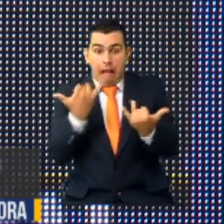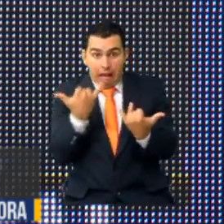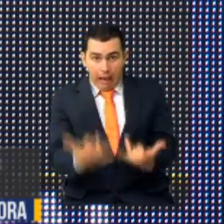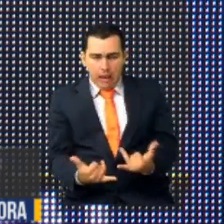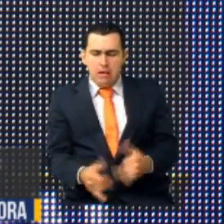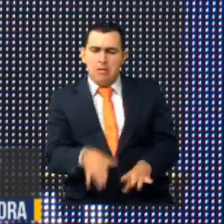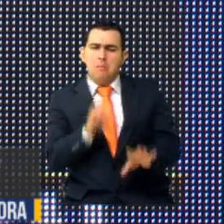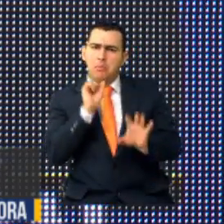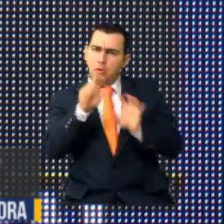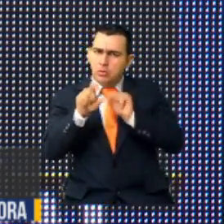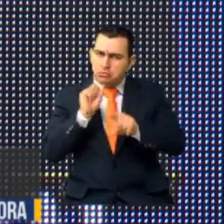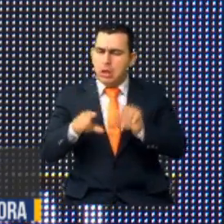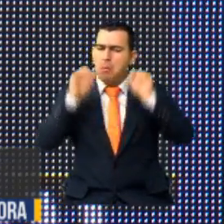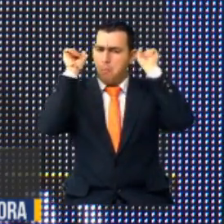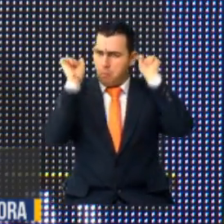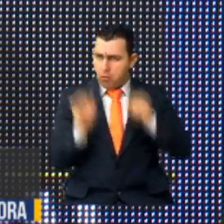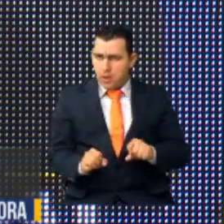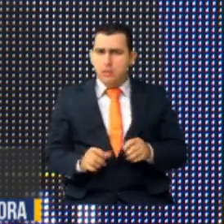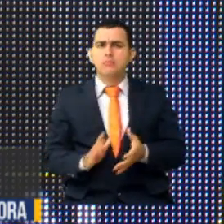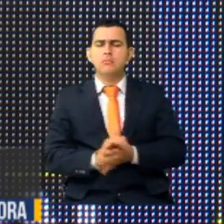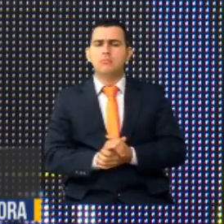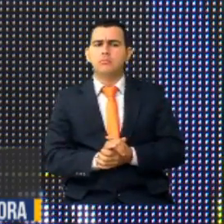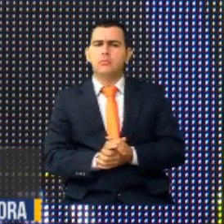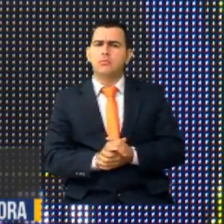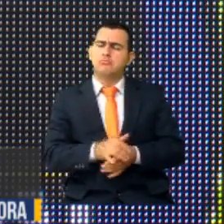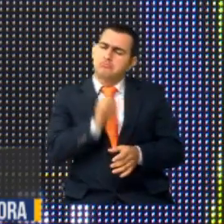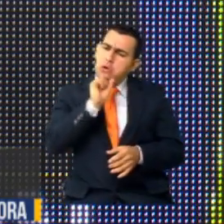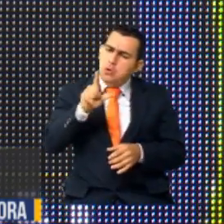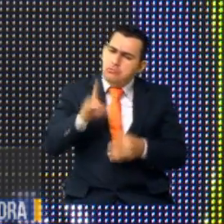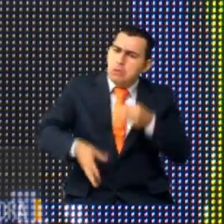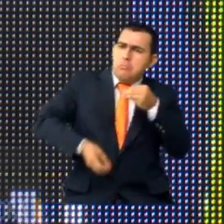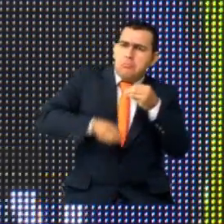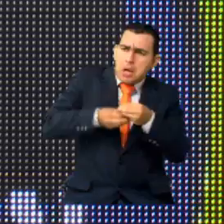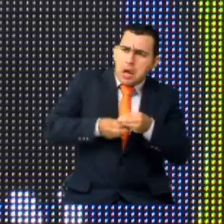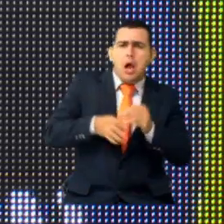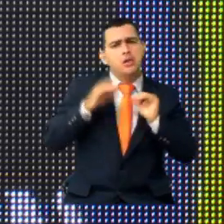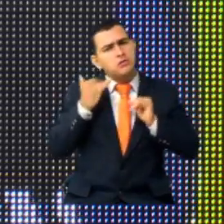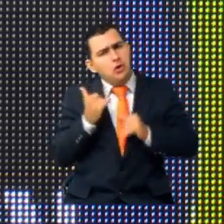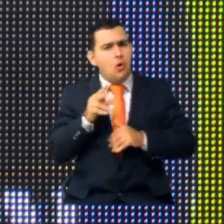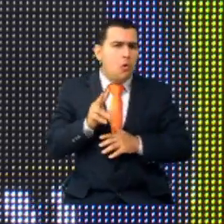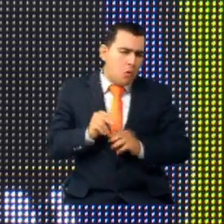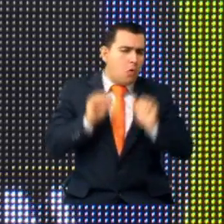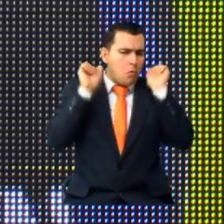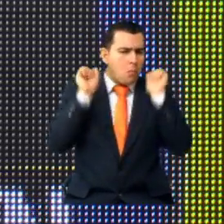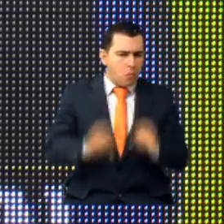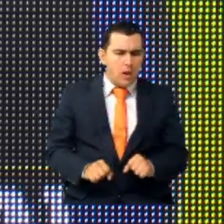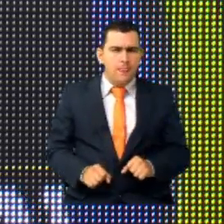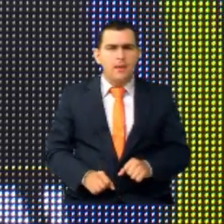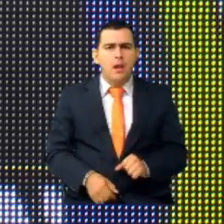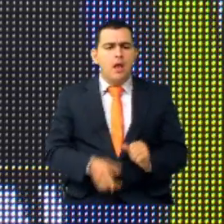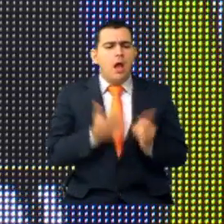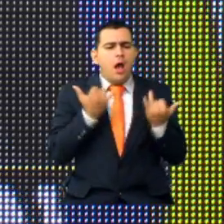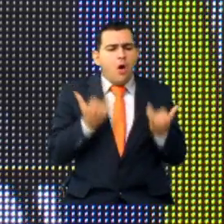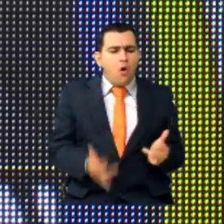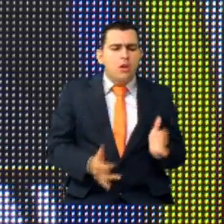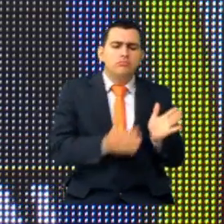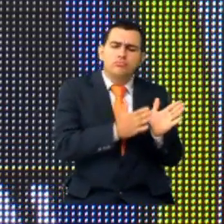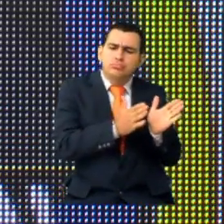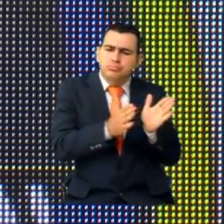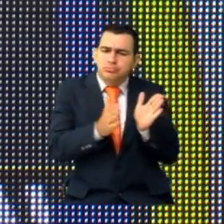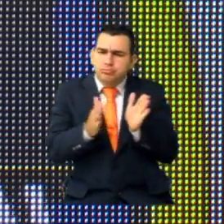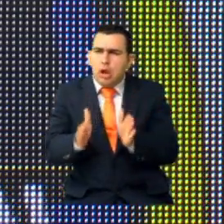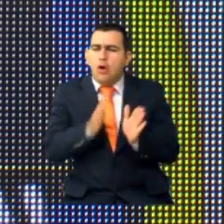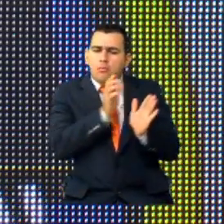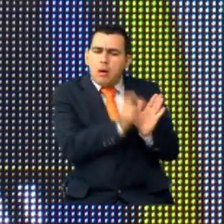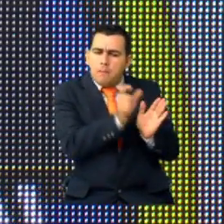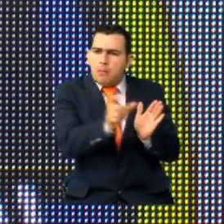periodistas tendrán la posibilidad de realizar alguna contrapregunta si lo consideran necesario. El orden en el cual responderán los candidatos